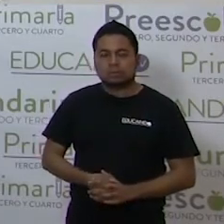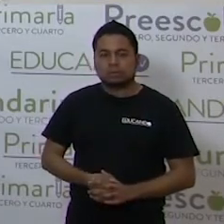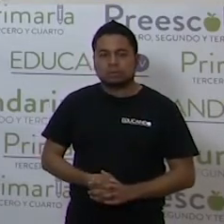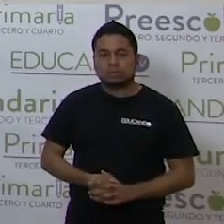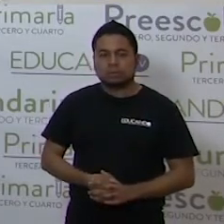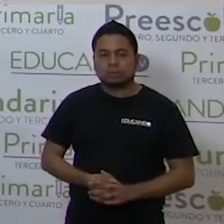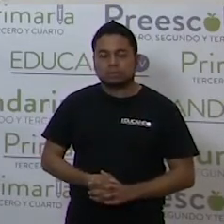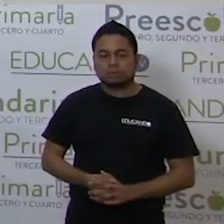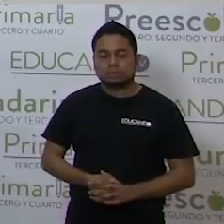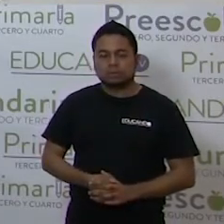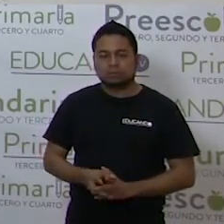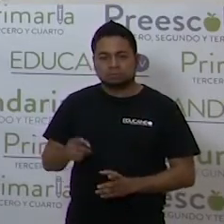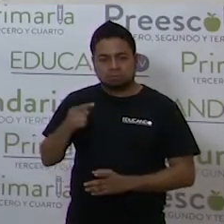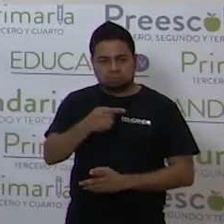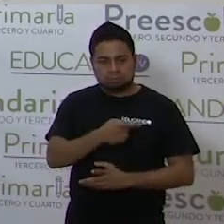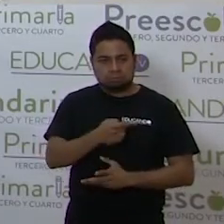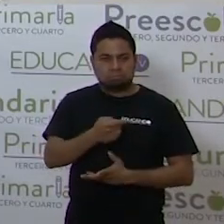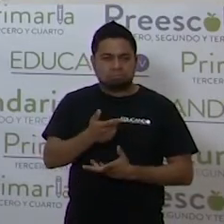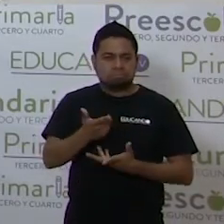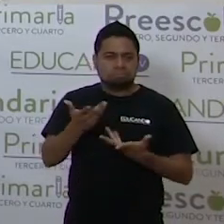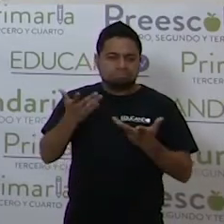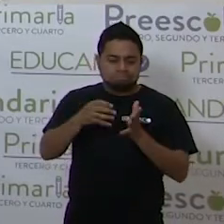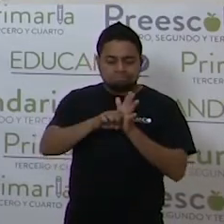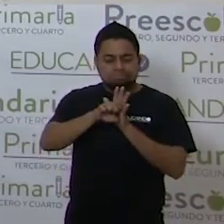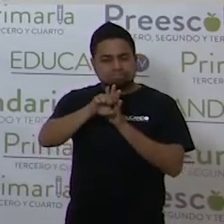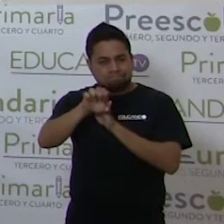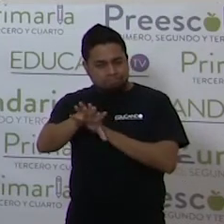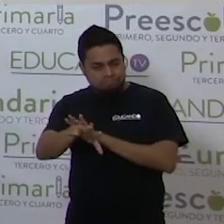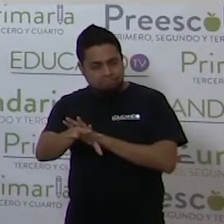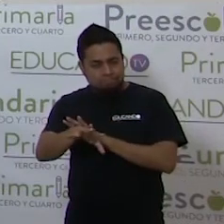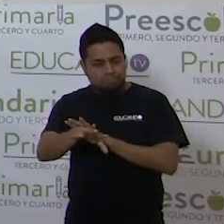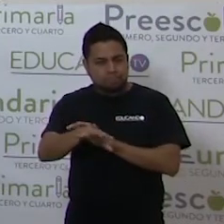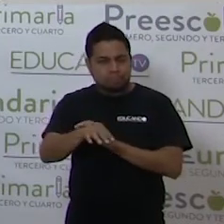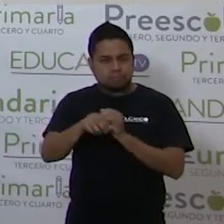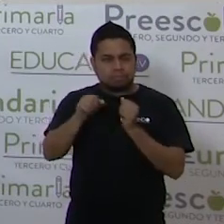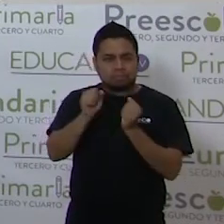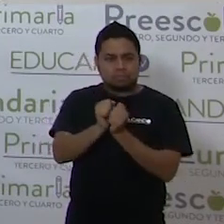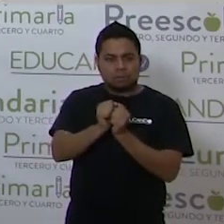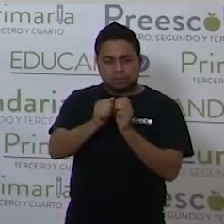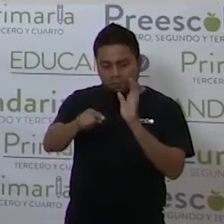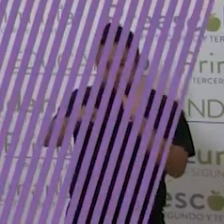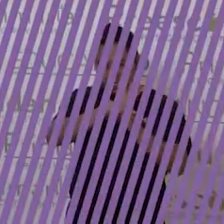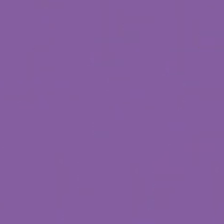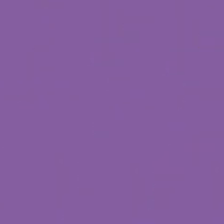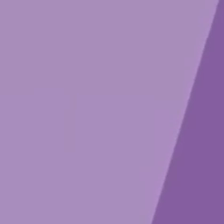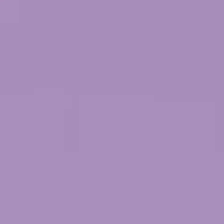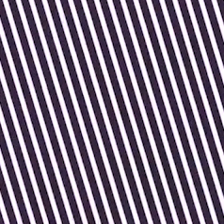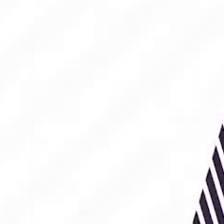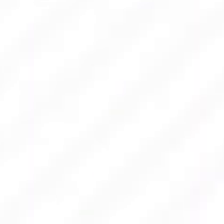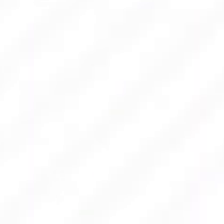vamos a analizar un ejemplo les parece un ejemplo con signo negativo